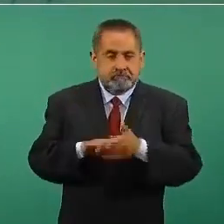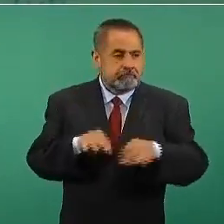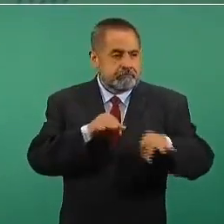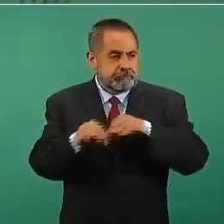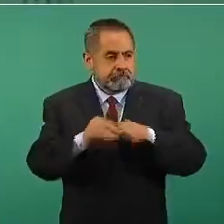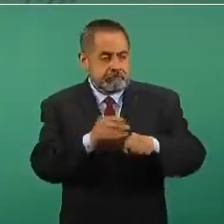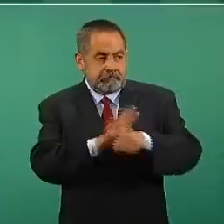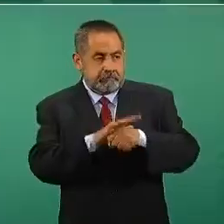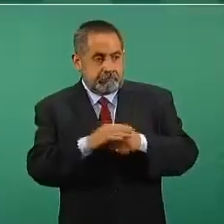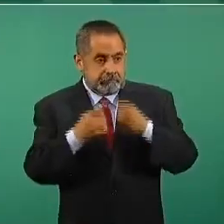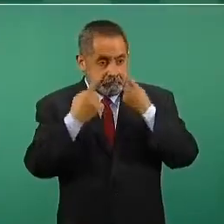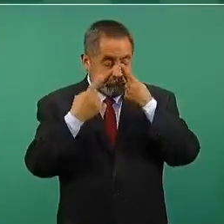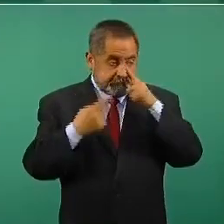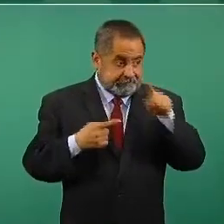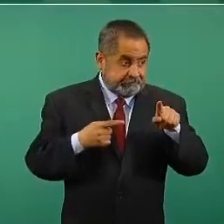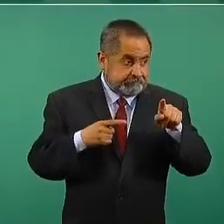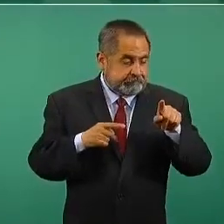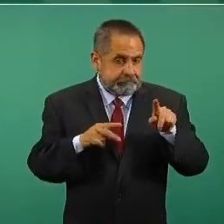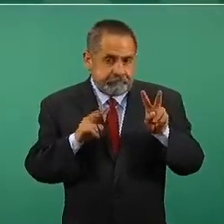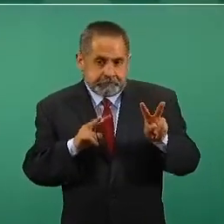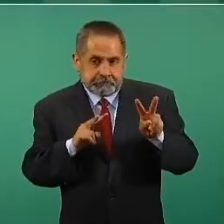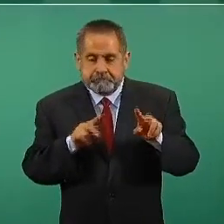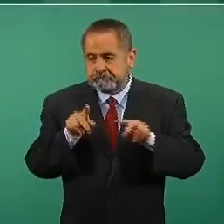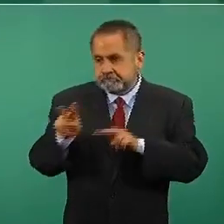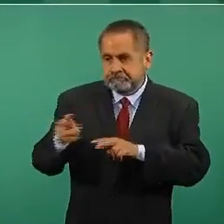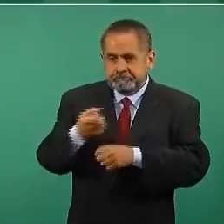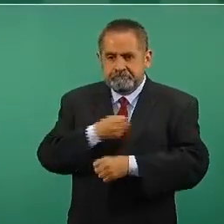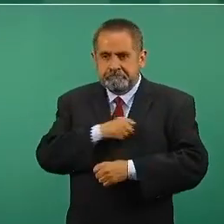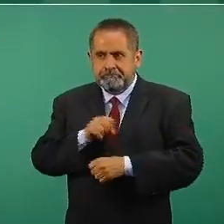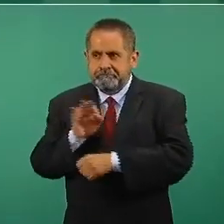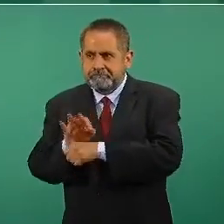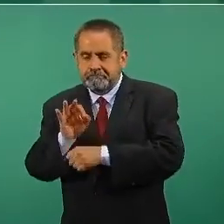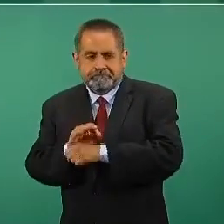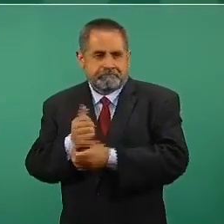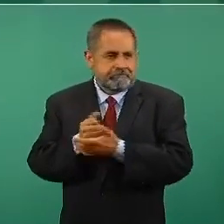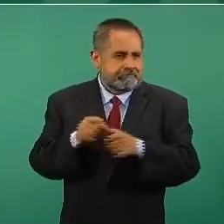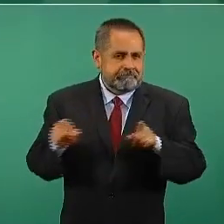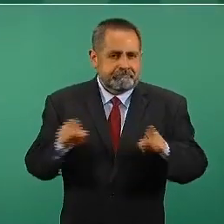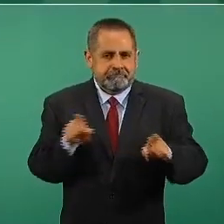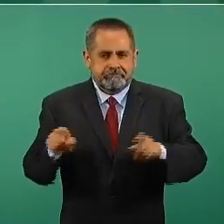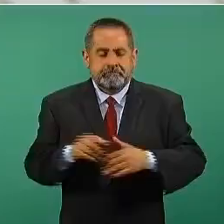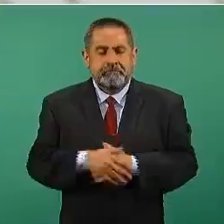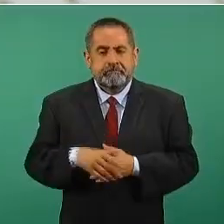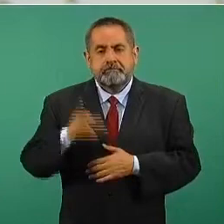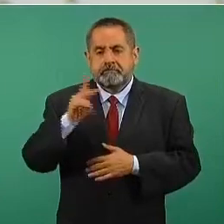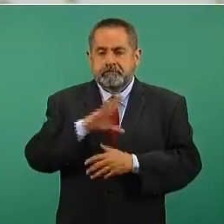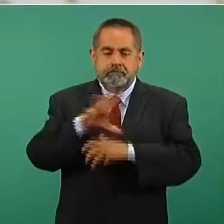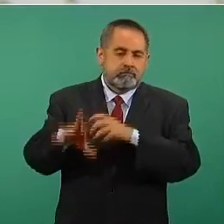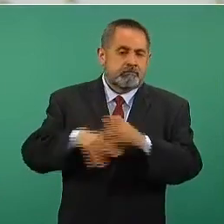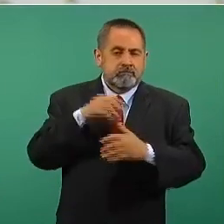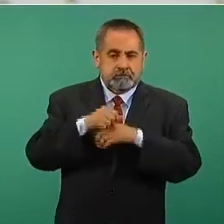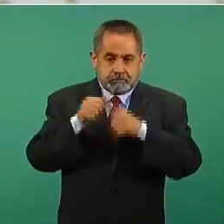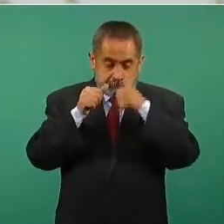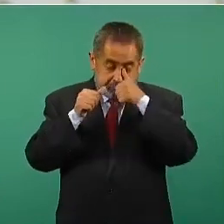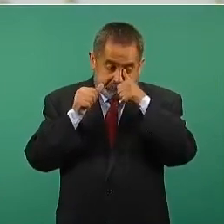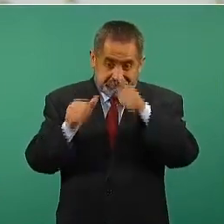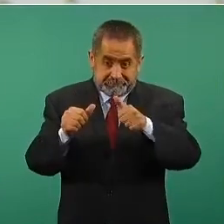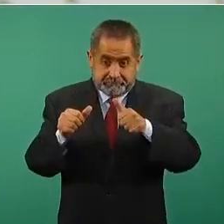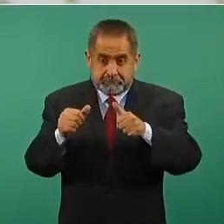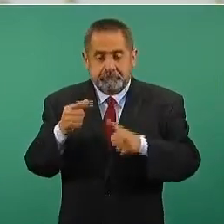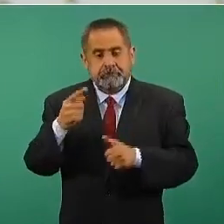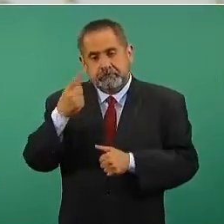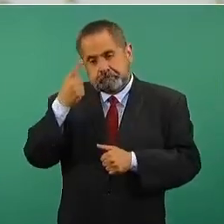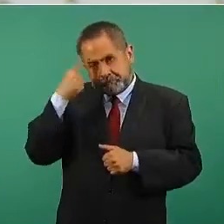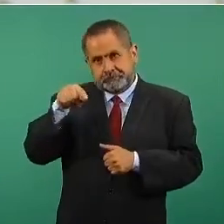otra estamos fortaleciendo el sistema de salud, pero toda la atención la tenemos puesta en